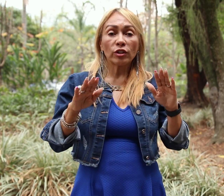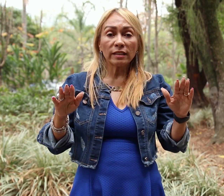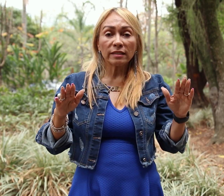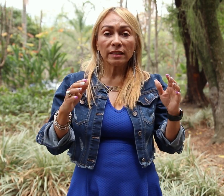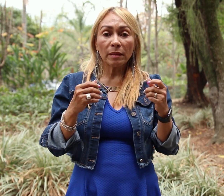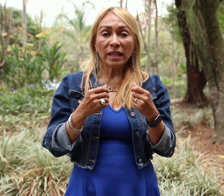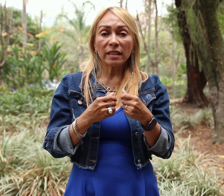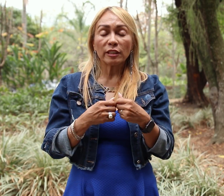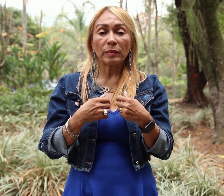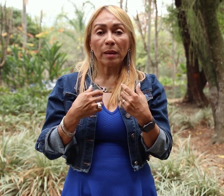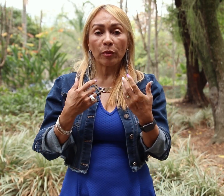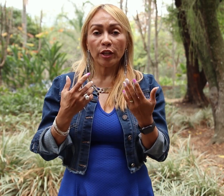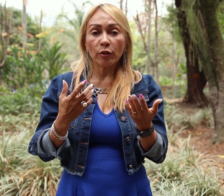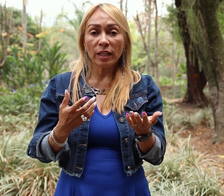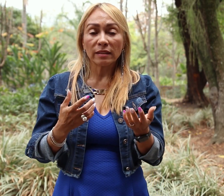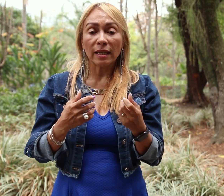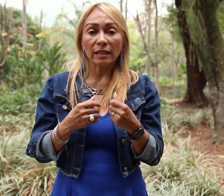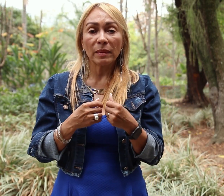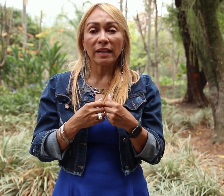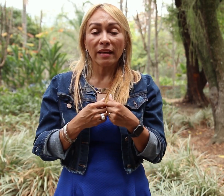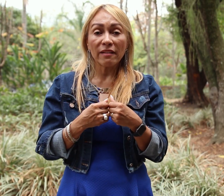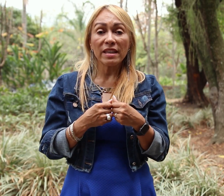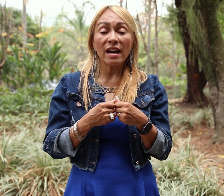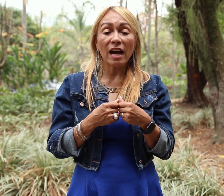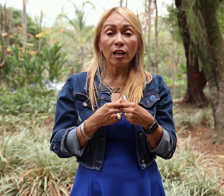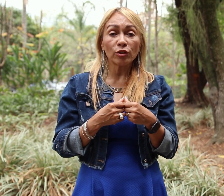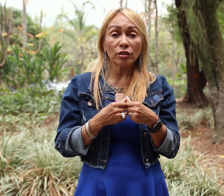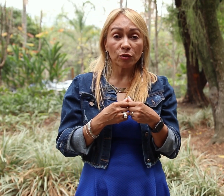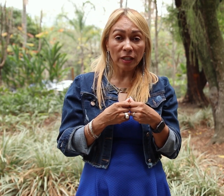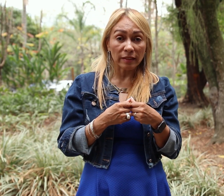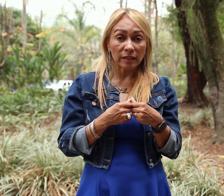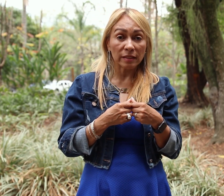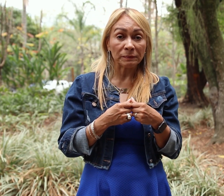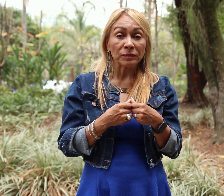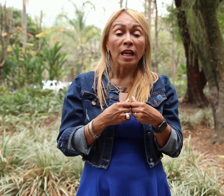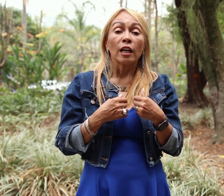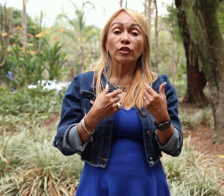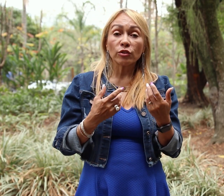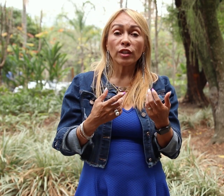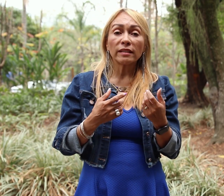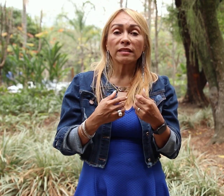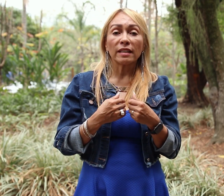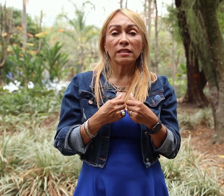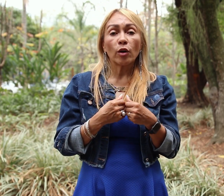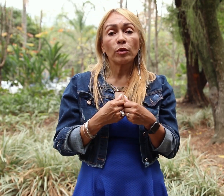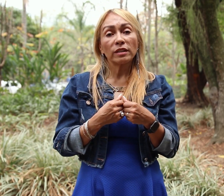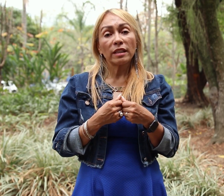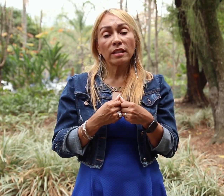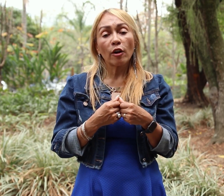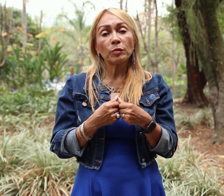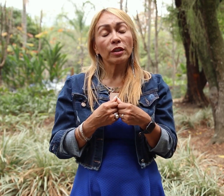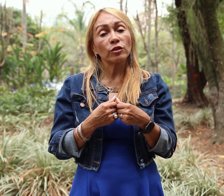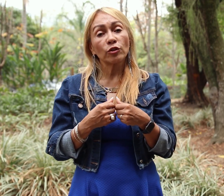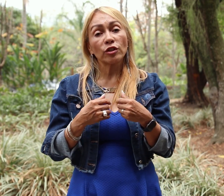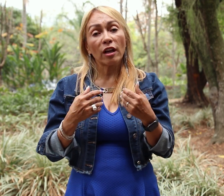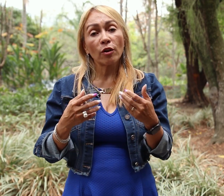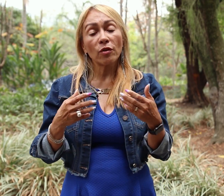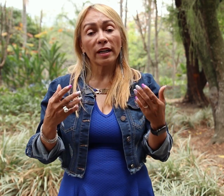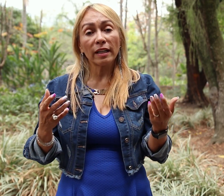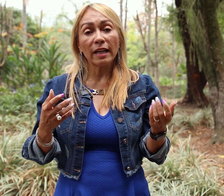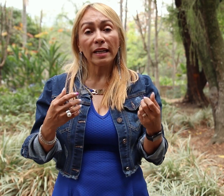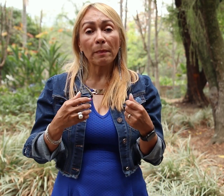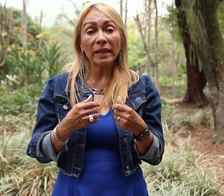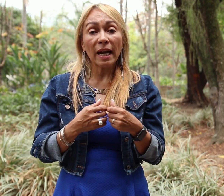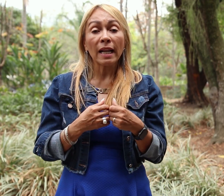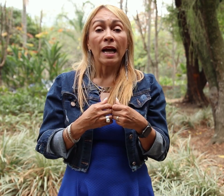conozcan de estas temáticas para poder orientar de manera debida a los estudiantes. Los estudiantes han estado muy interesados porque esto nos ha